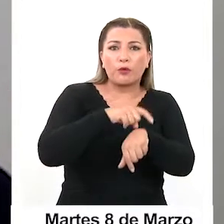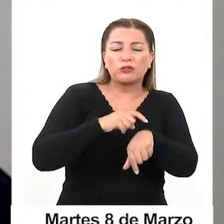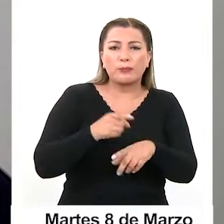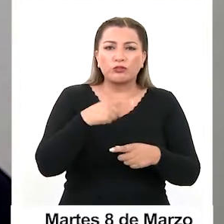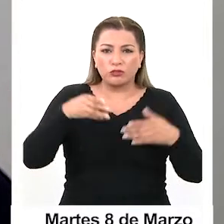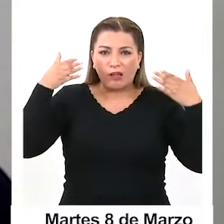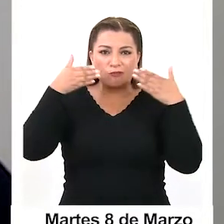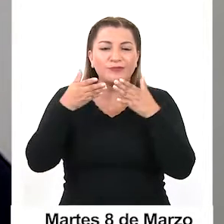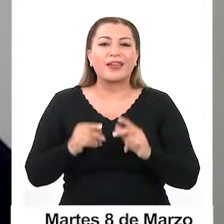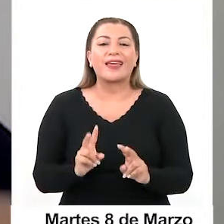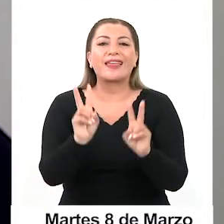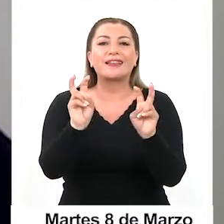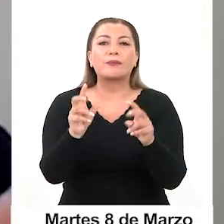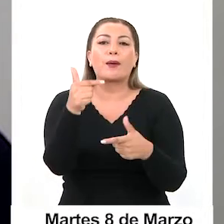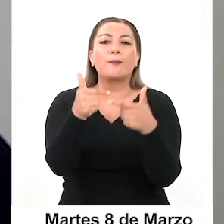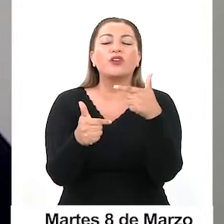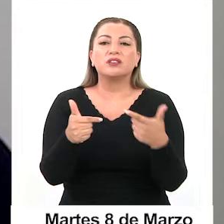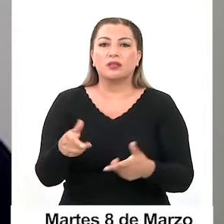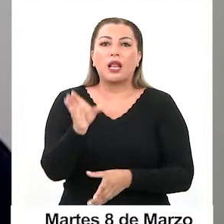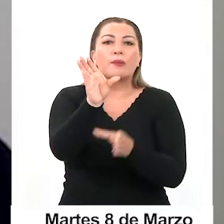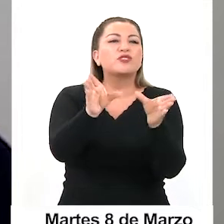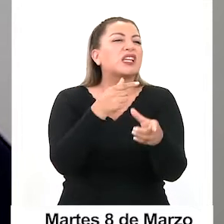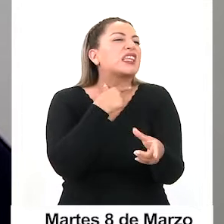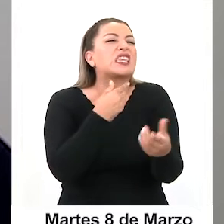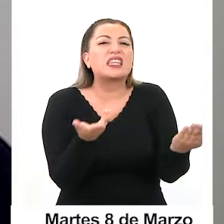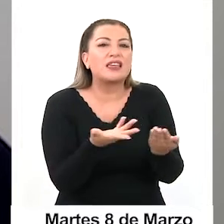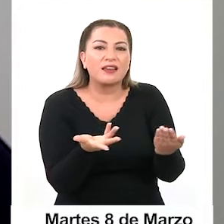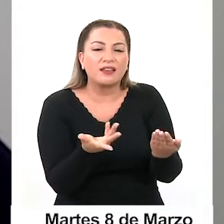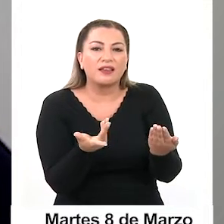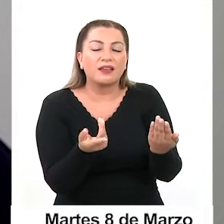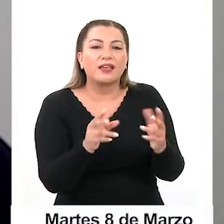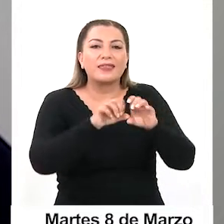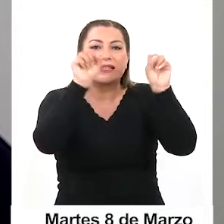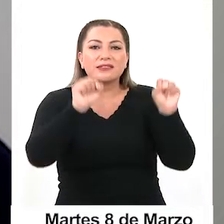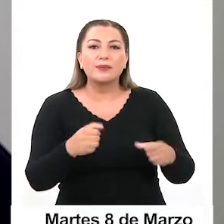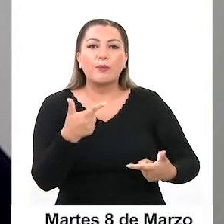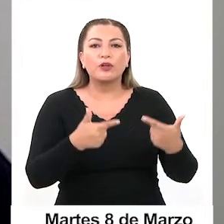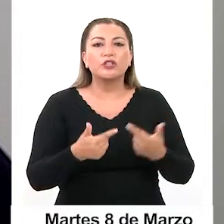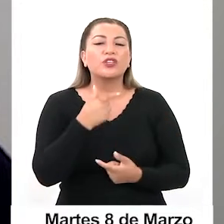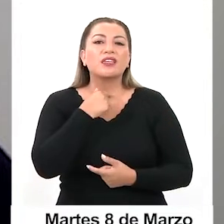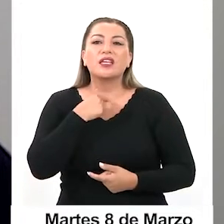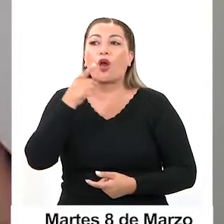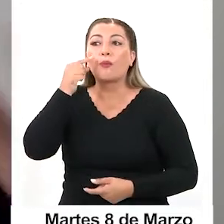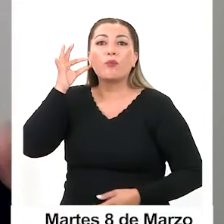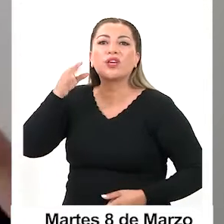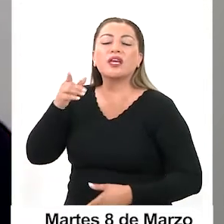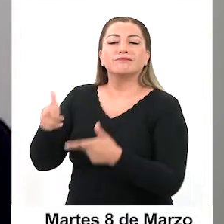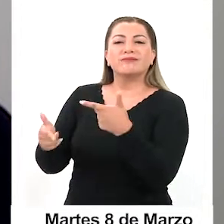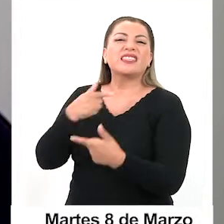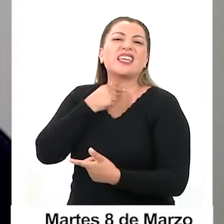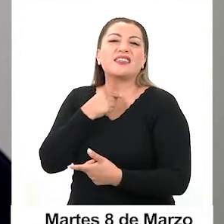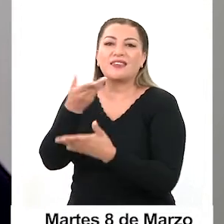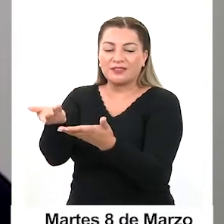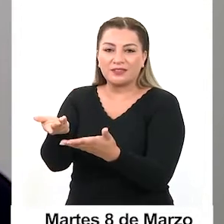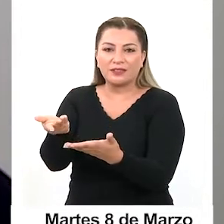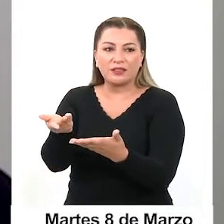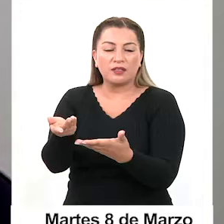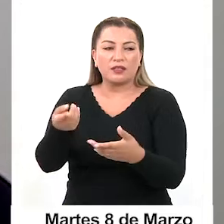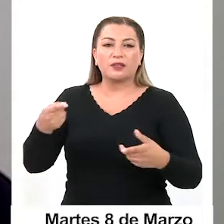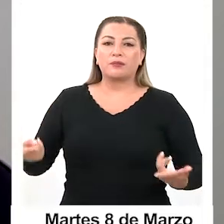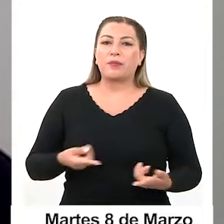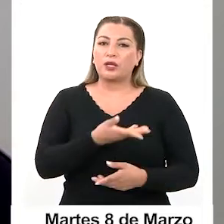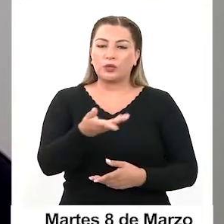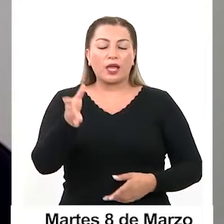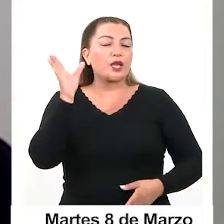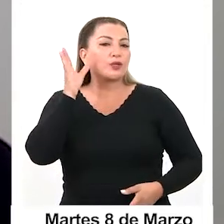hemos estado enfocando mucho sobre la política, qué quiere la gente del sistema político, qué espera de los políticos, y ahí tratando de llevar eso de nuevo a los políticos